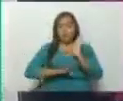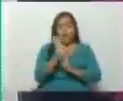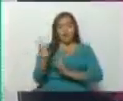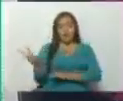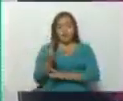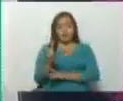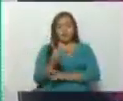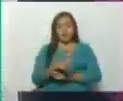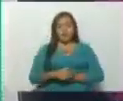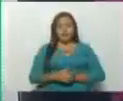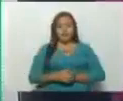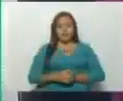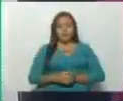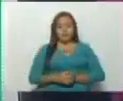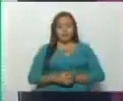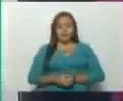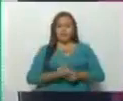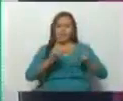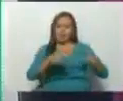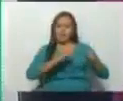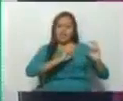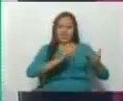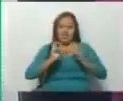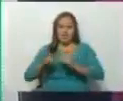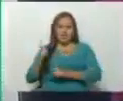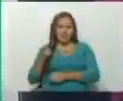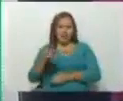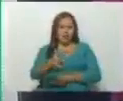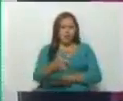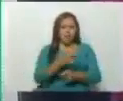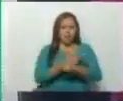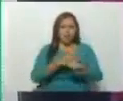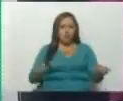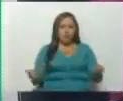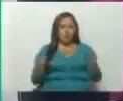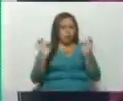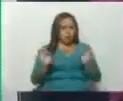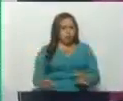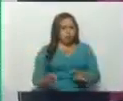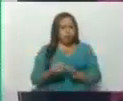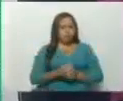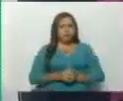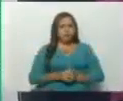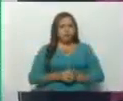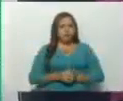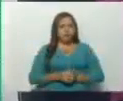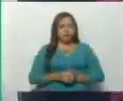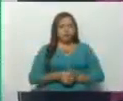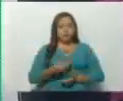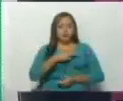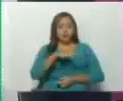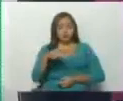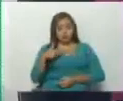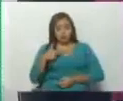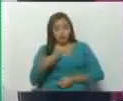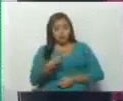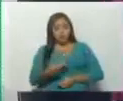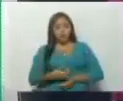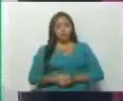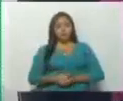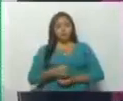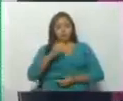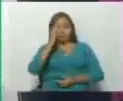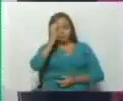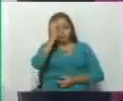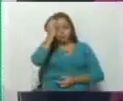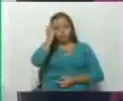Pero también, por cierto, tiene que ver, bueno, con el tema del transporte público eficiente, ¿no? O sea, nosotros, si